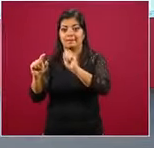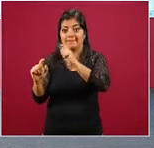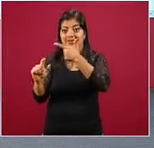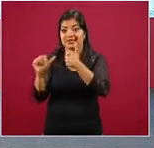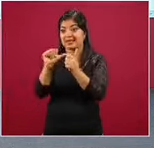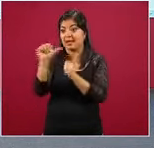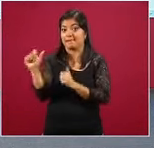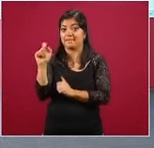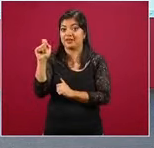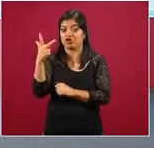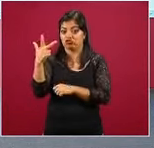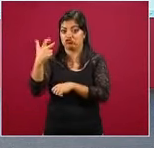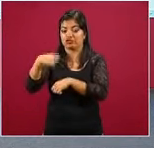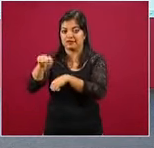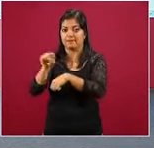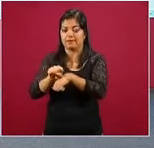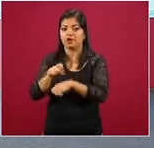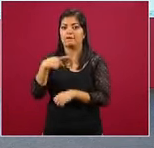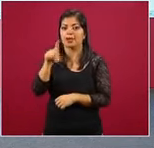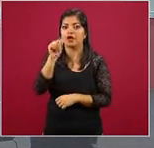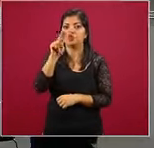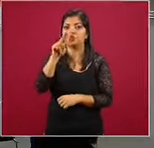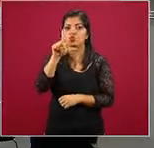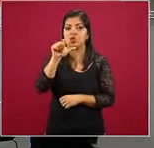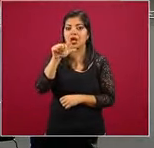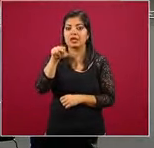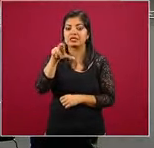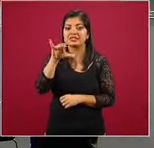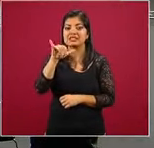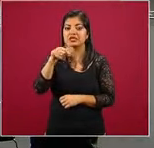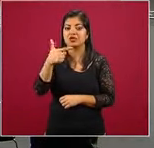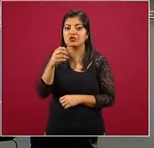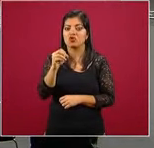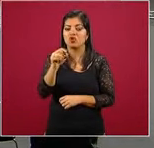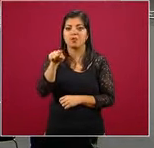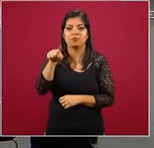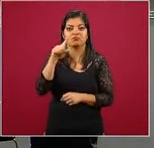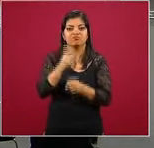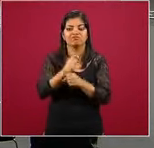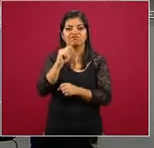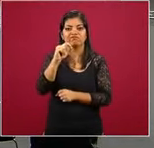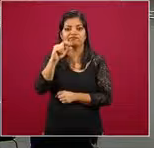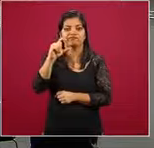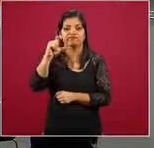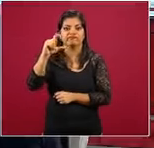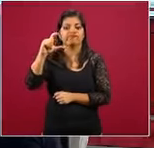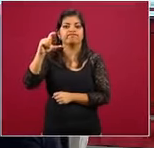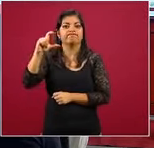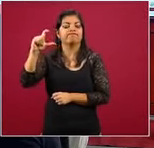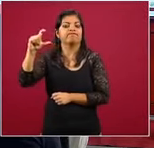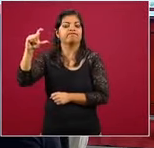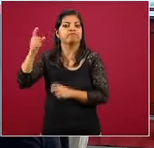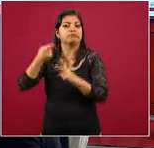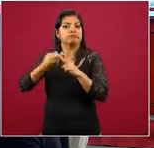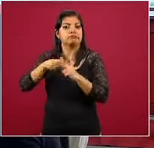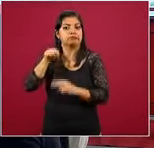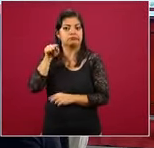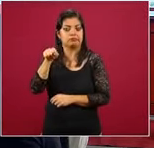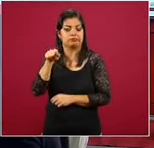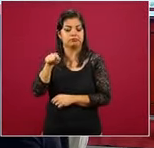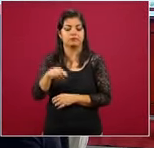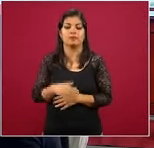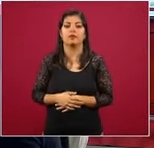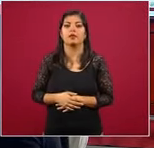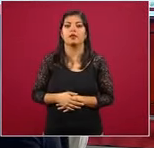28, más allá de que Tulancingo ha estado presentando una tendencia ascendente prácticamente desde que inició con los casos.